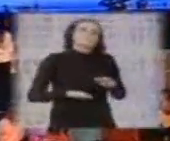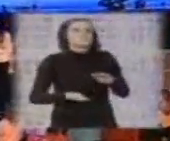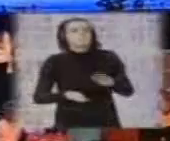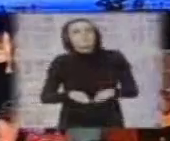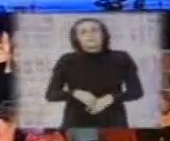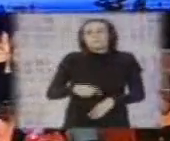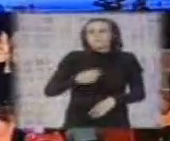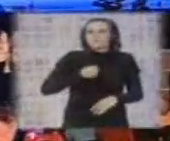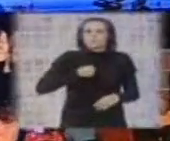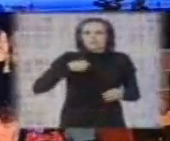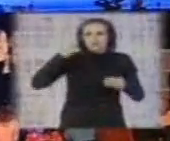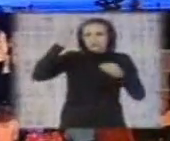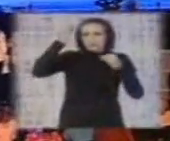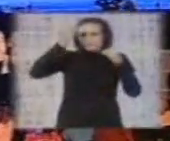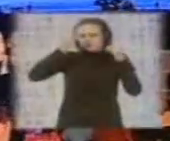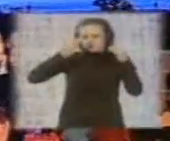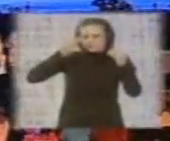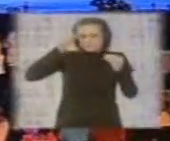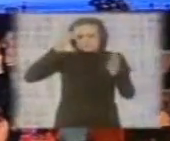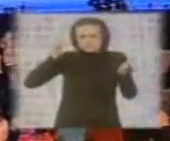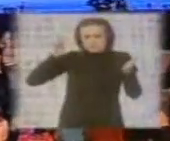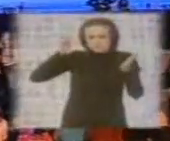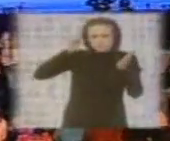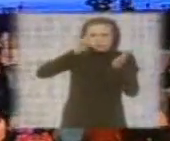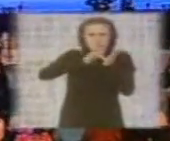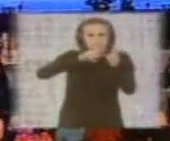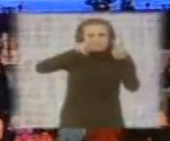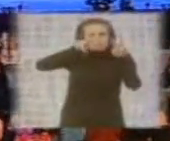Nunca pensé que llegaría